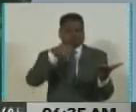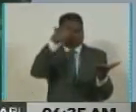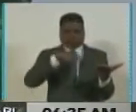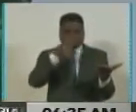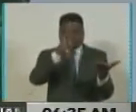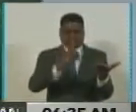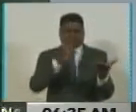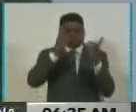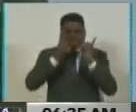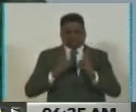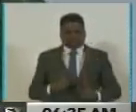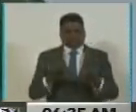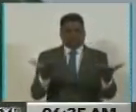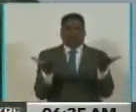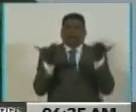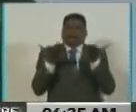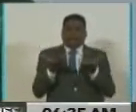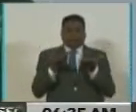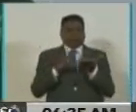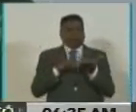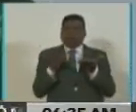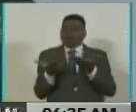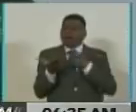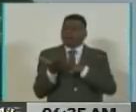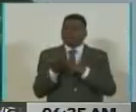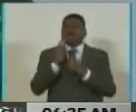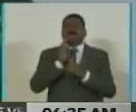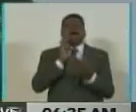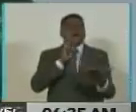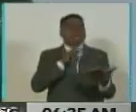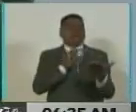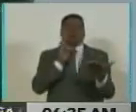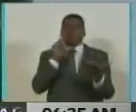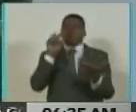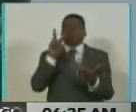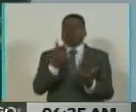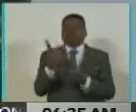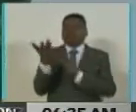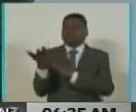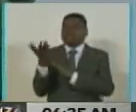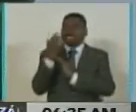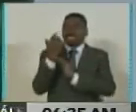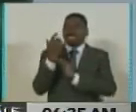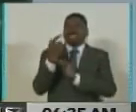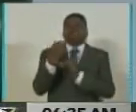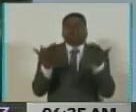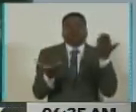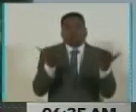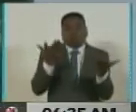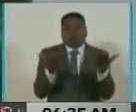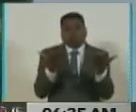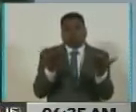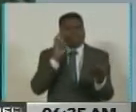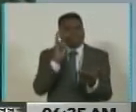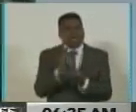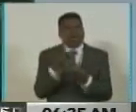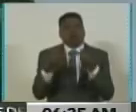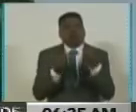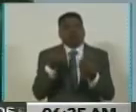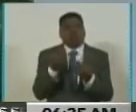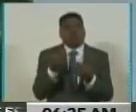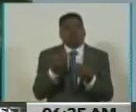es lo ideal. Es lo ideal, que no va a suceder en un país donde hay una polarización y una confrontación que alimentan, el liderazgo político lo